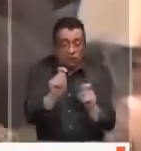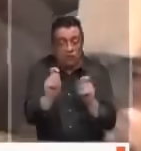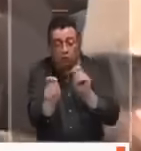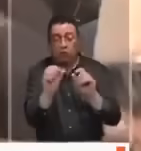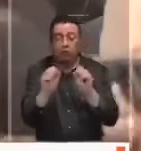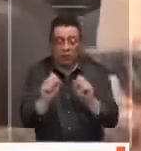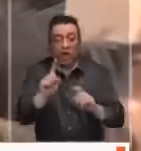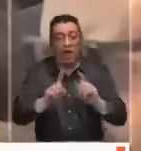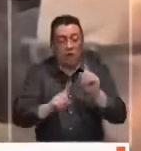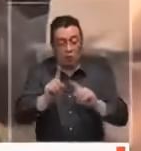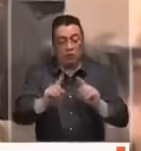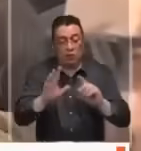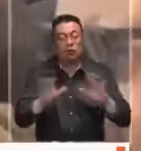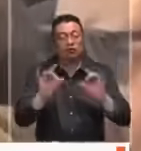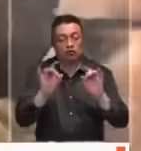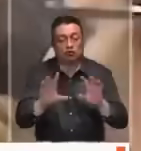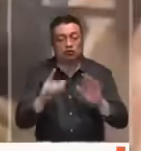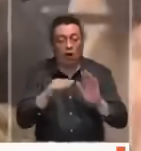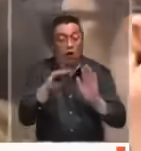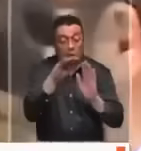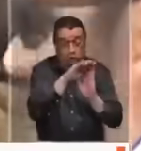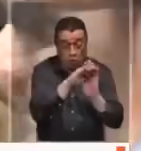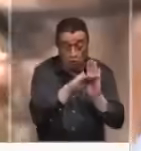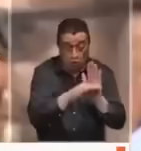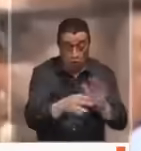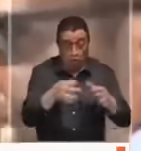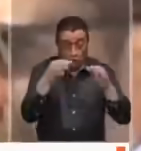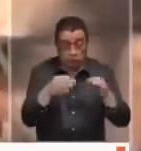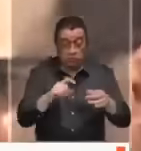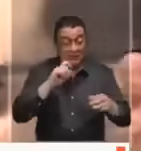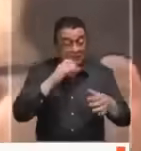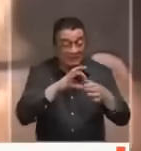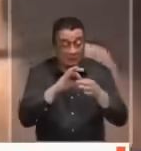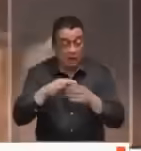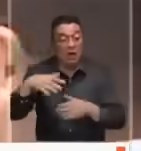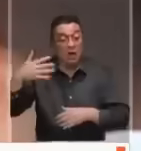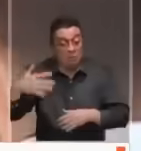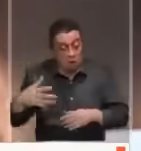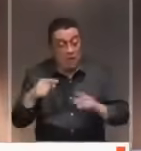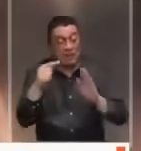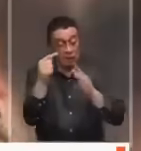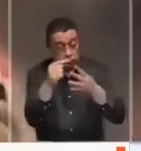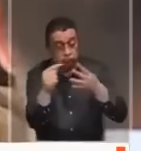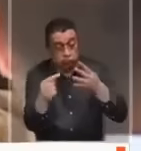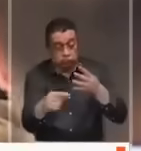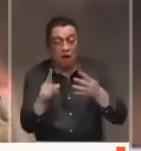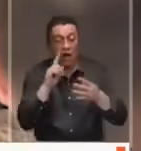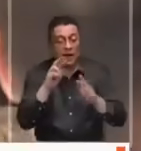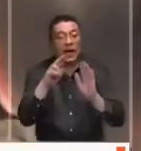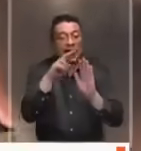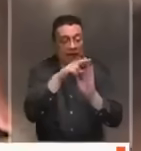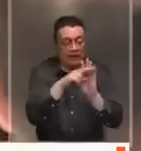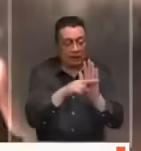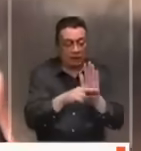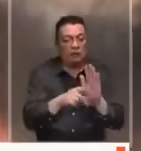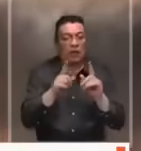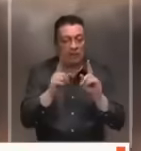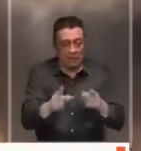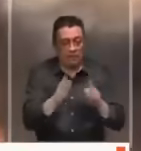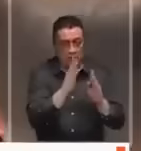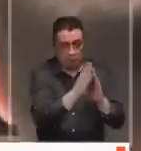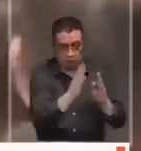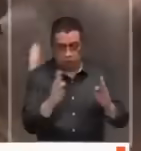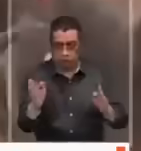los aspectos que son netamente protocolares y lo significativo que tiene, tiene una reglamentación que tiene que hacerse como se tiene que